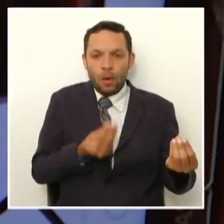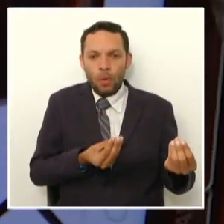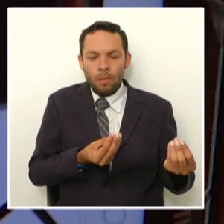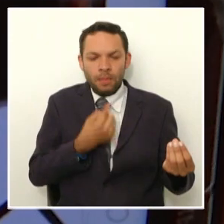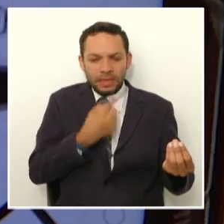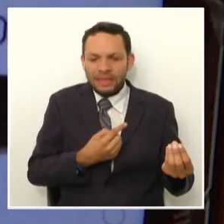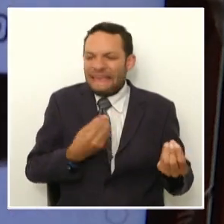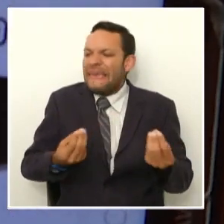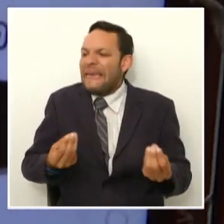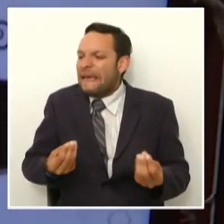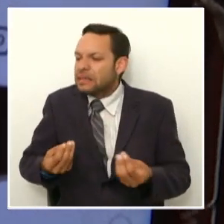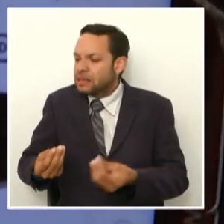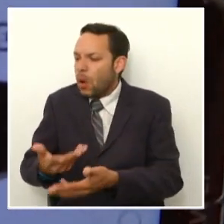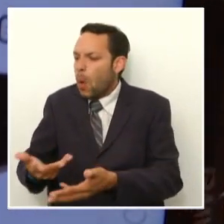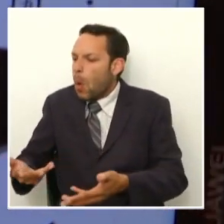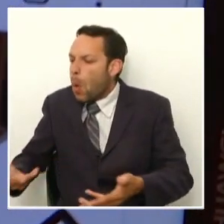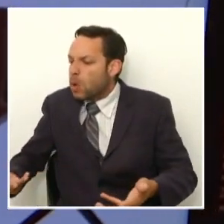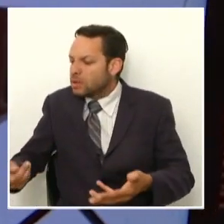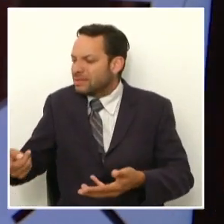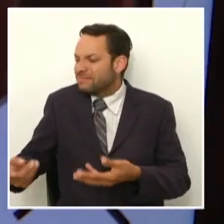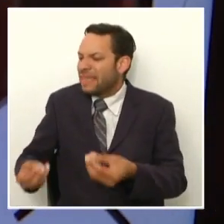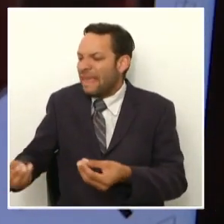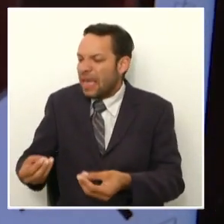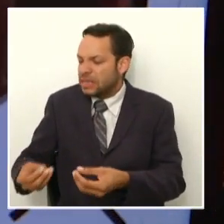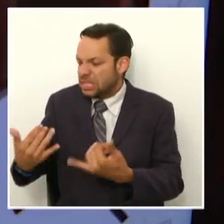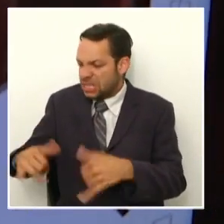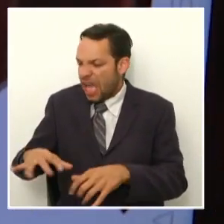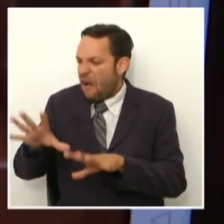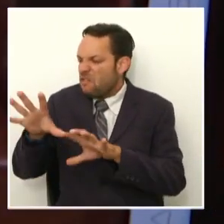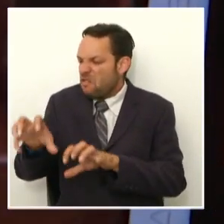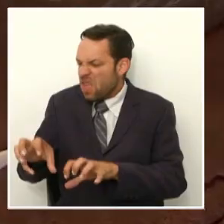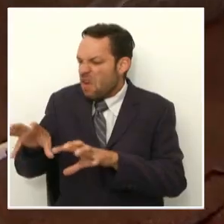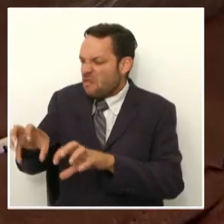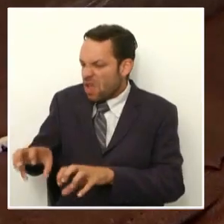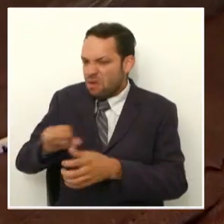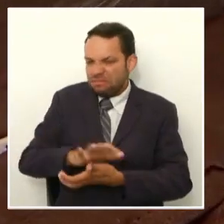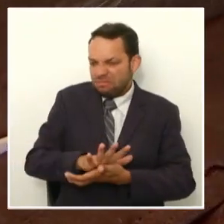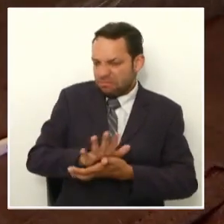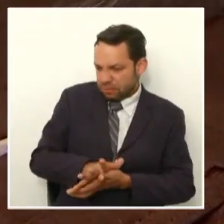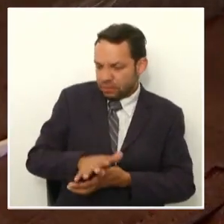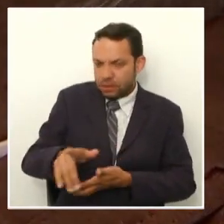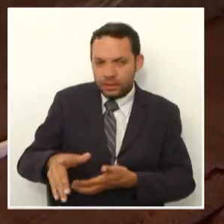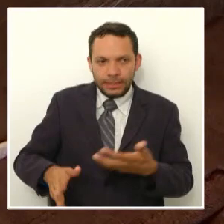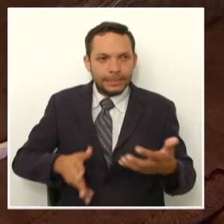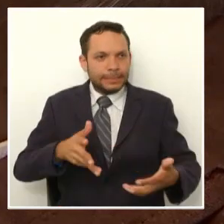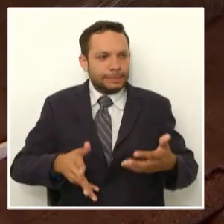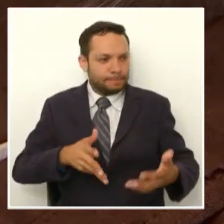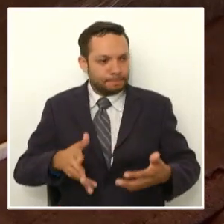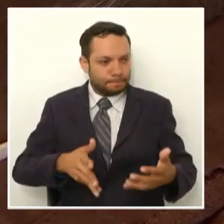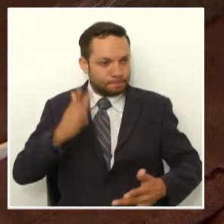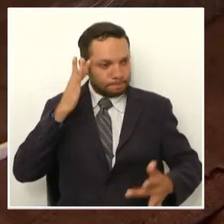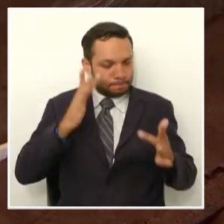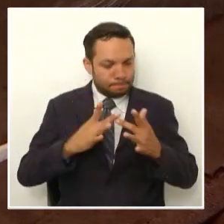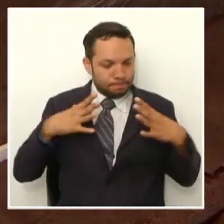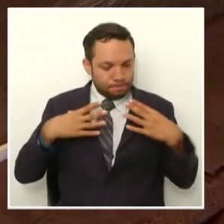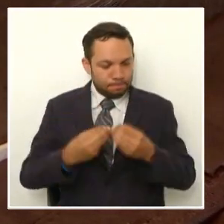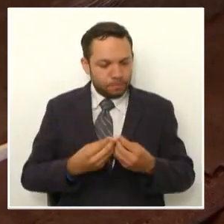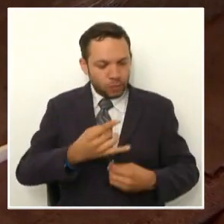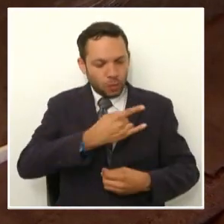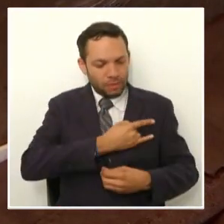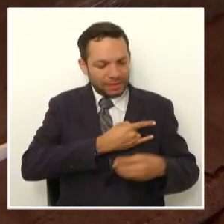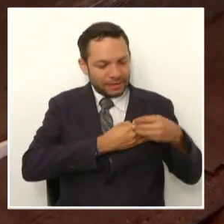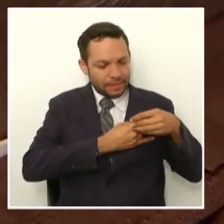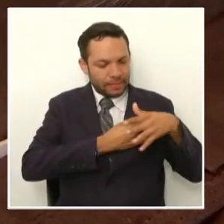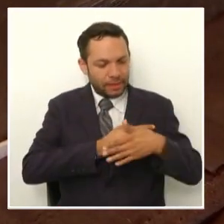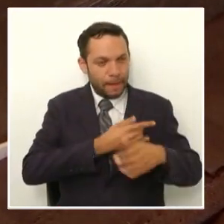esto? Yo me vine a buscar aquí a la Facultad de Salud dónde ubicarme y logramos encontrar este espacio que tenemos y que les